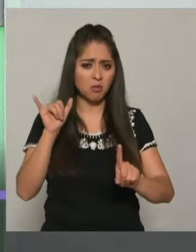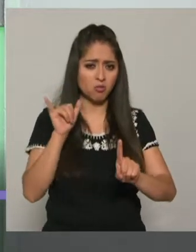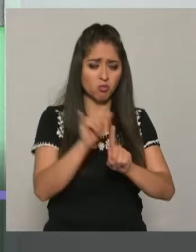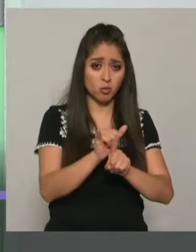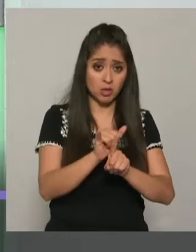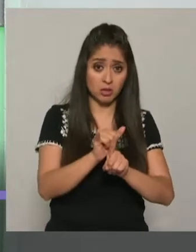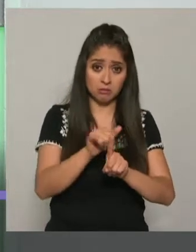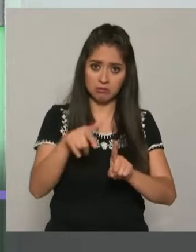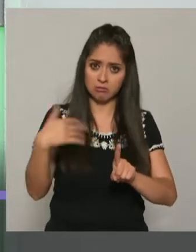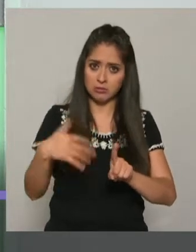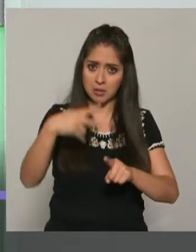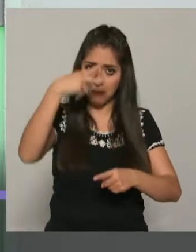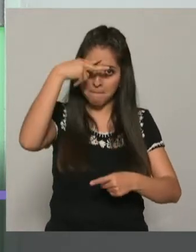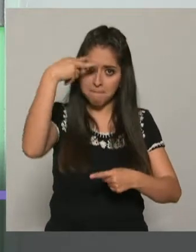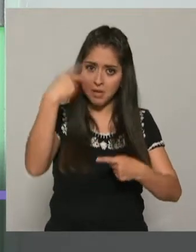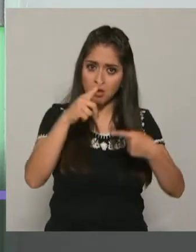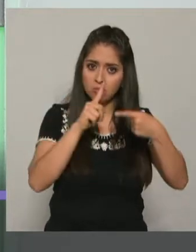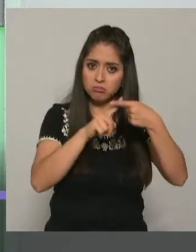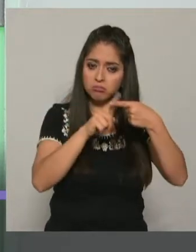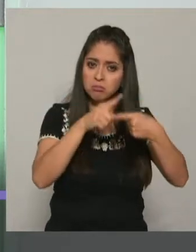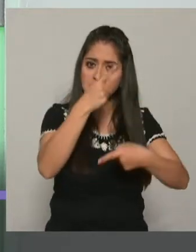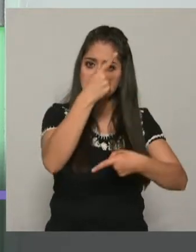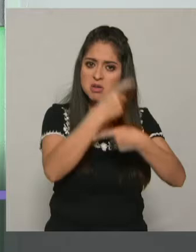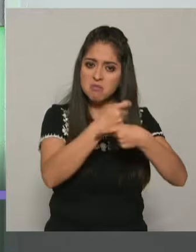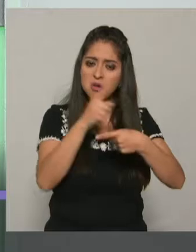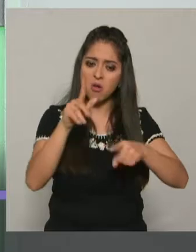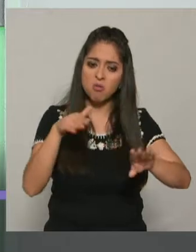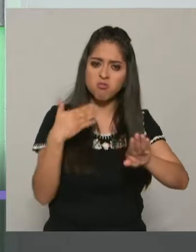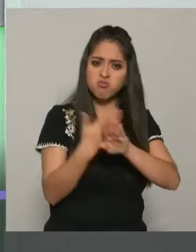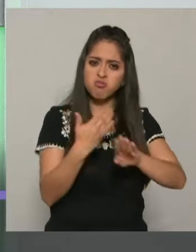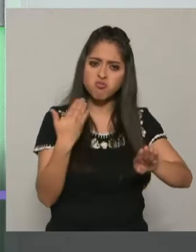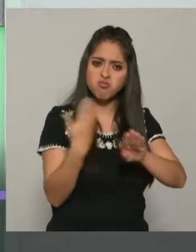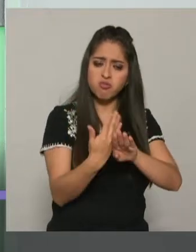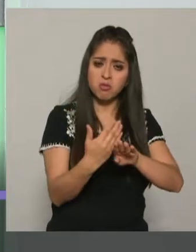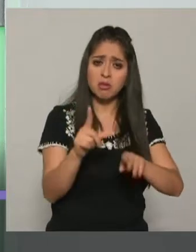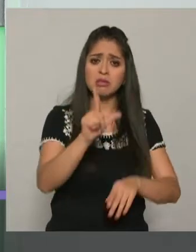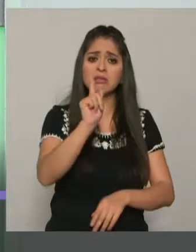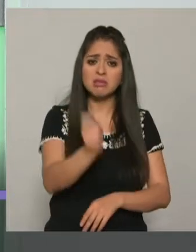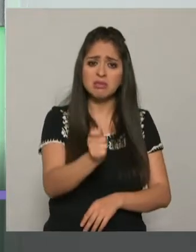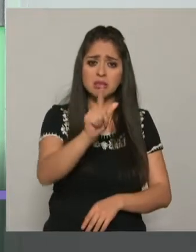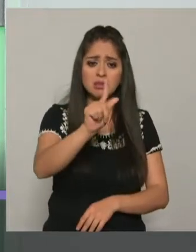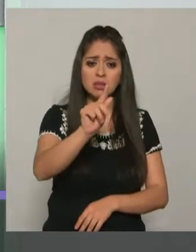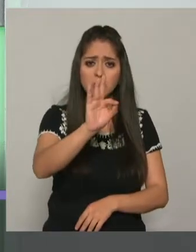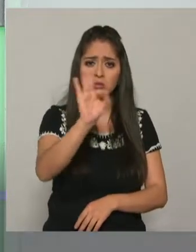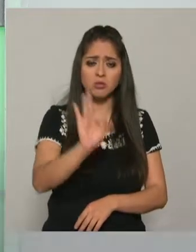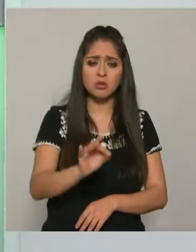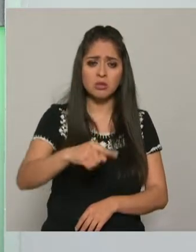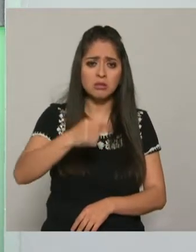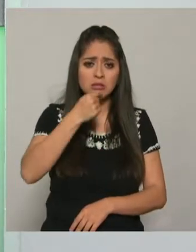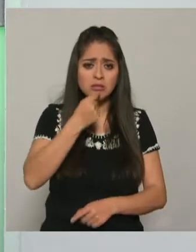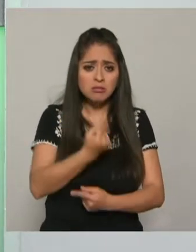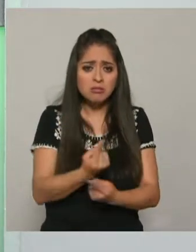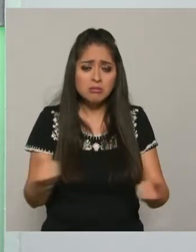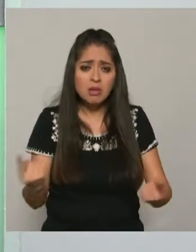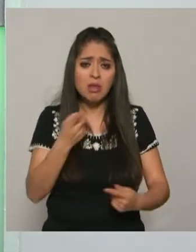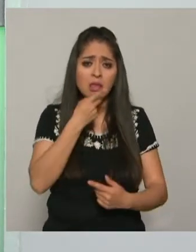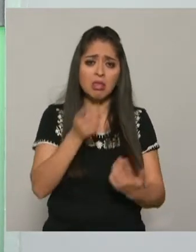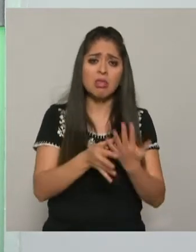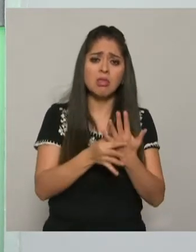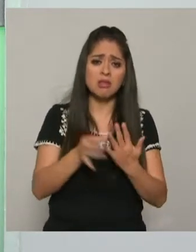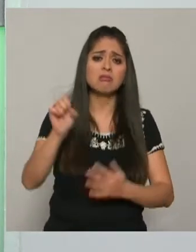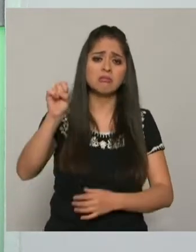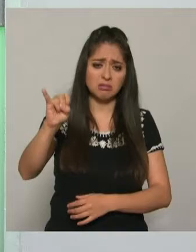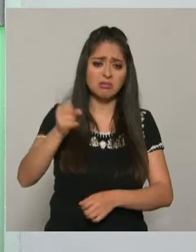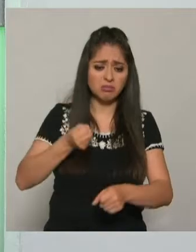primer lugar en país con casos de bullying. El 70% de los niños demuestran que han sufrido